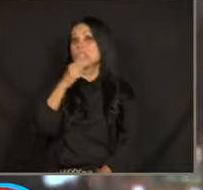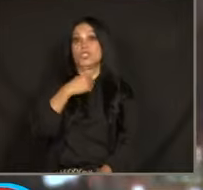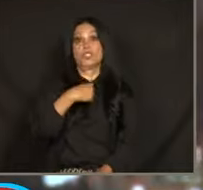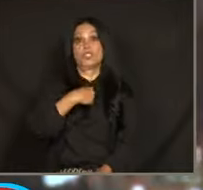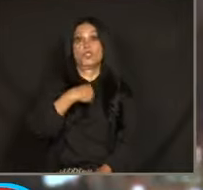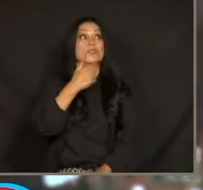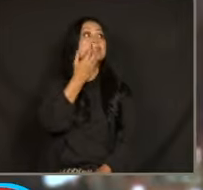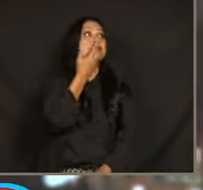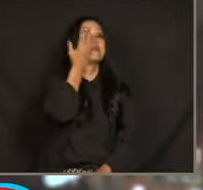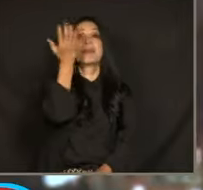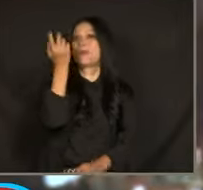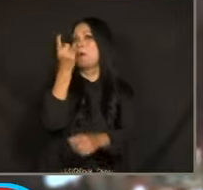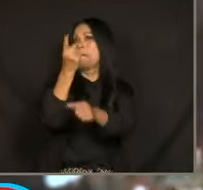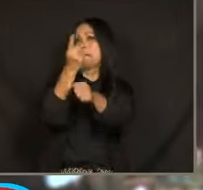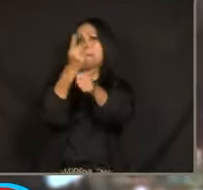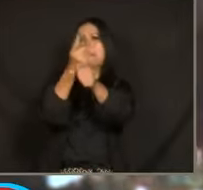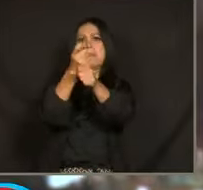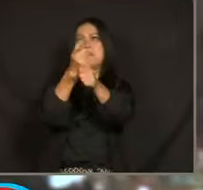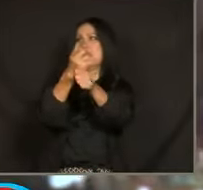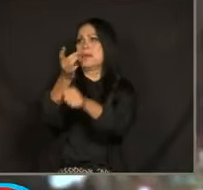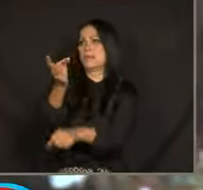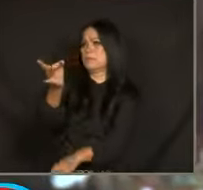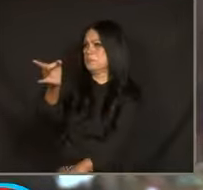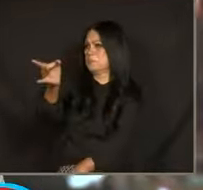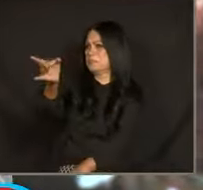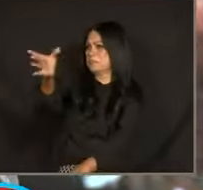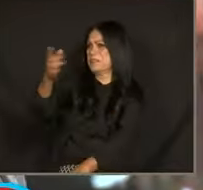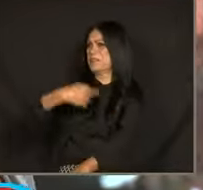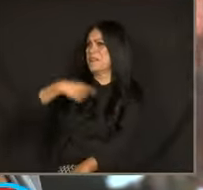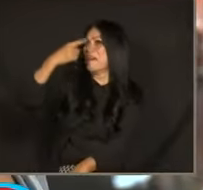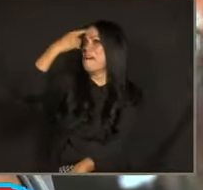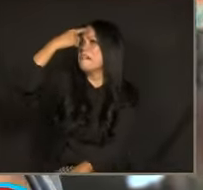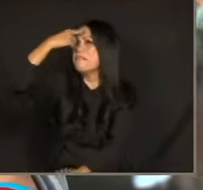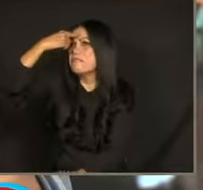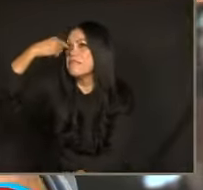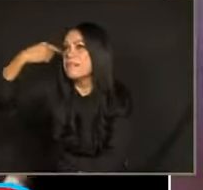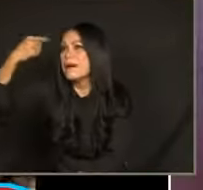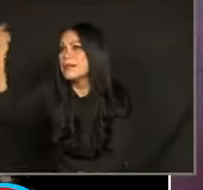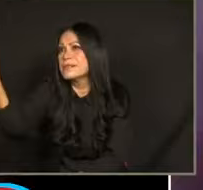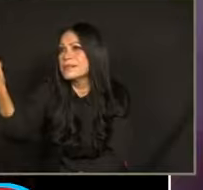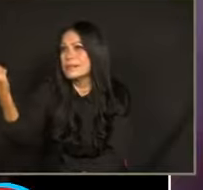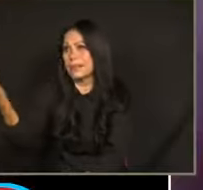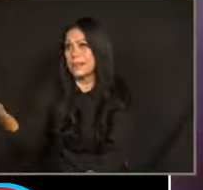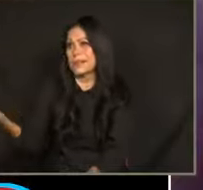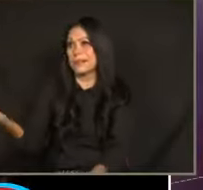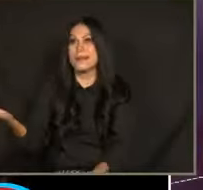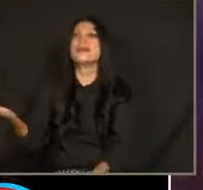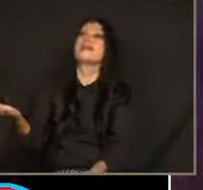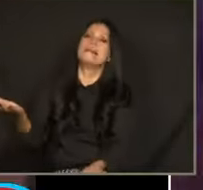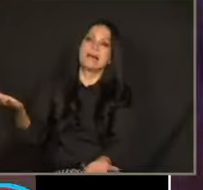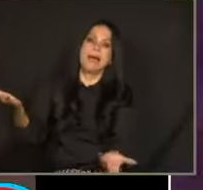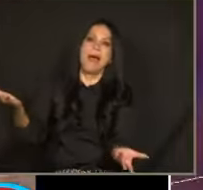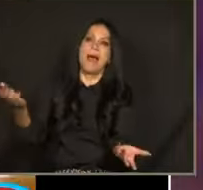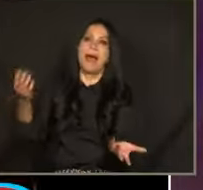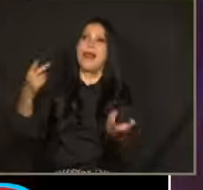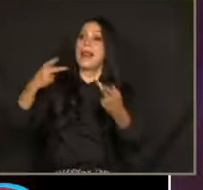si quiero pero la gente también va a decir tanto rollo para un round descarriable